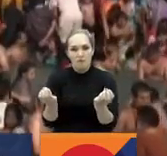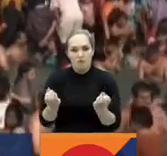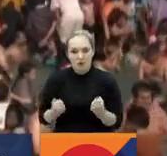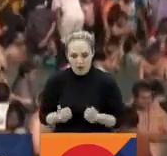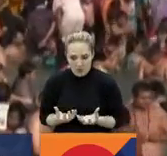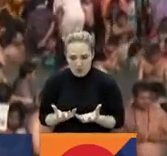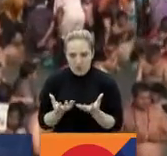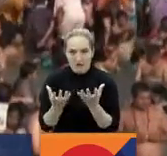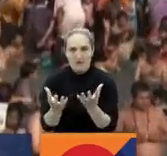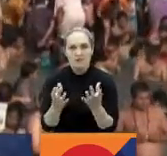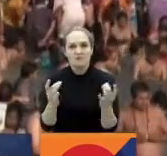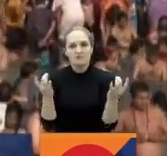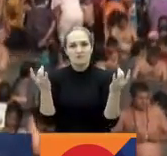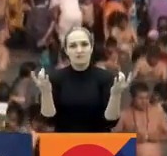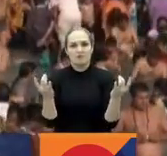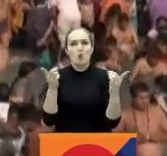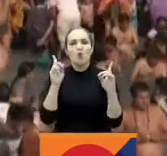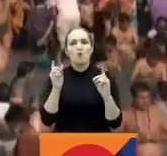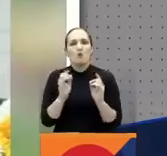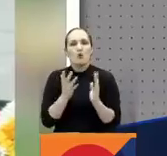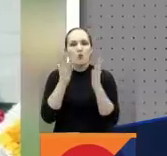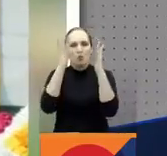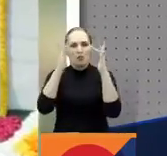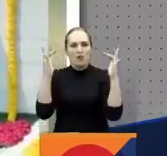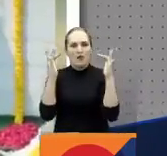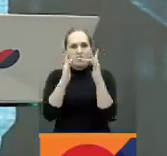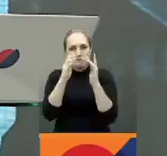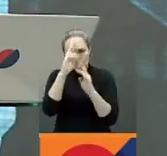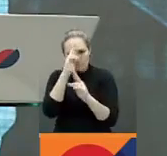en conmemoración de su natalicio.